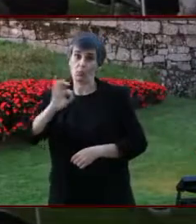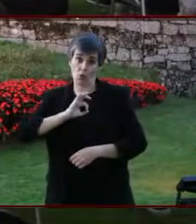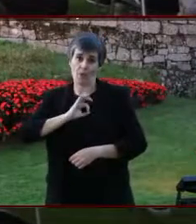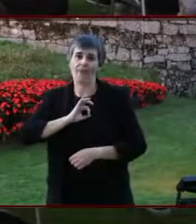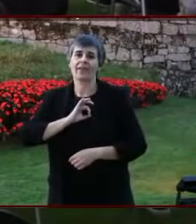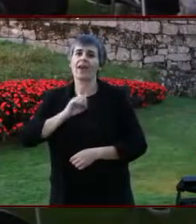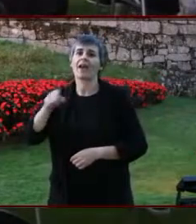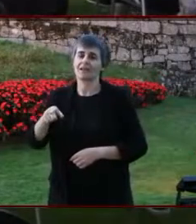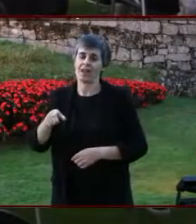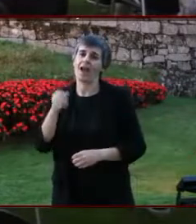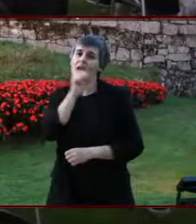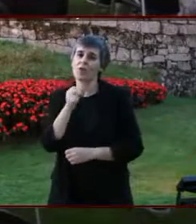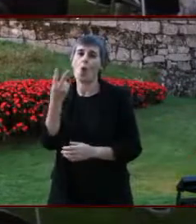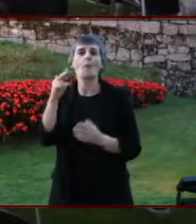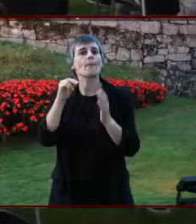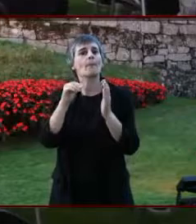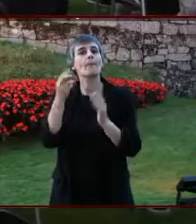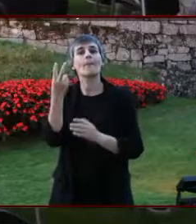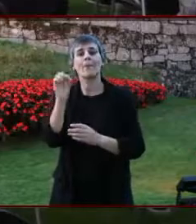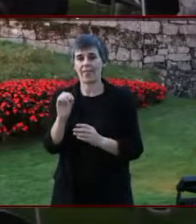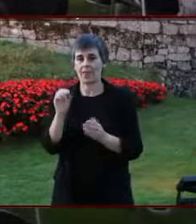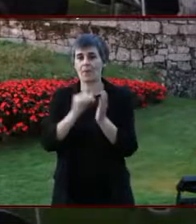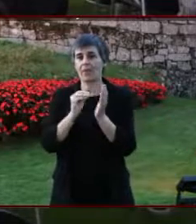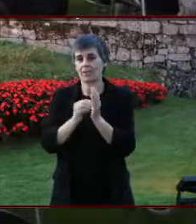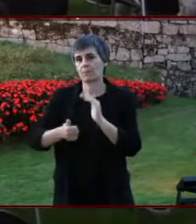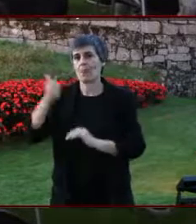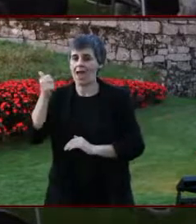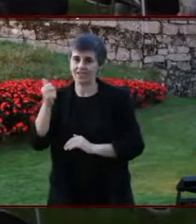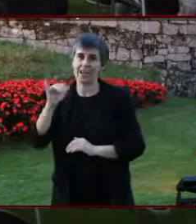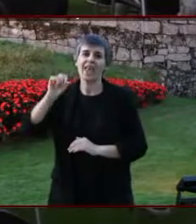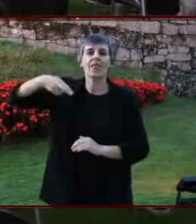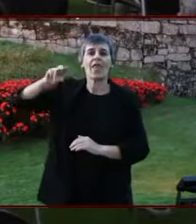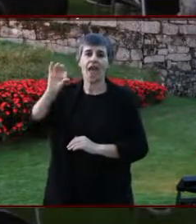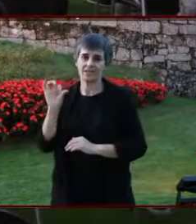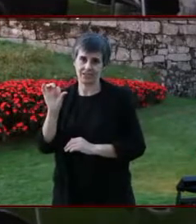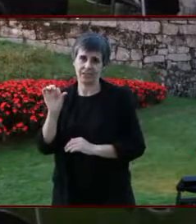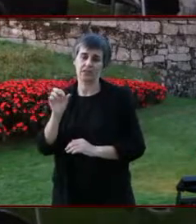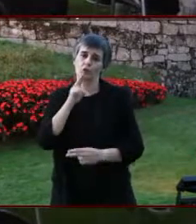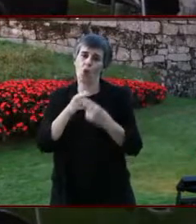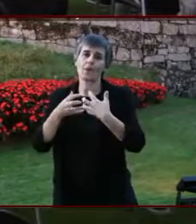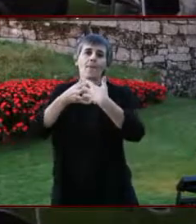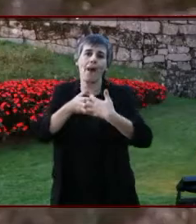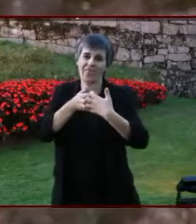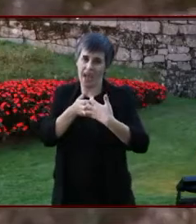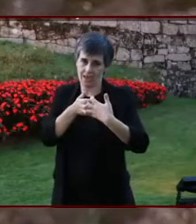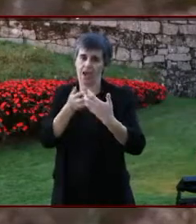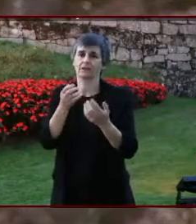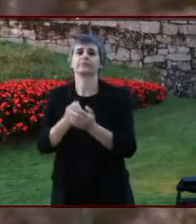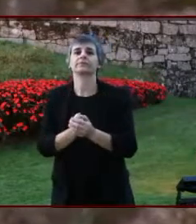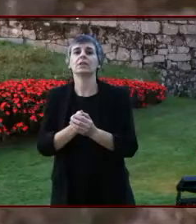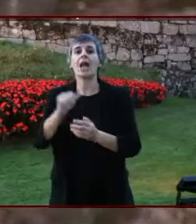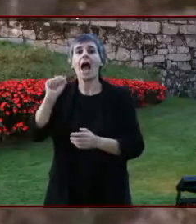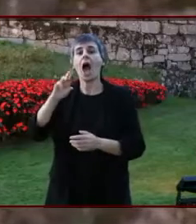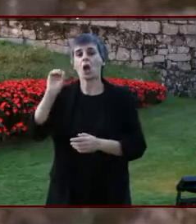máis, Inés Cortegoso de Pontevedra, Batalla, Eva Pico de Marín, La última canción, Aroa Ferreiro de